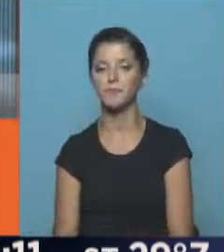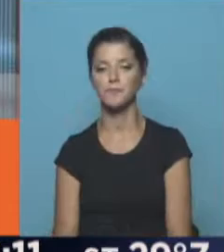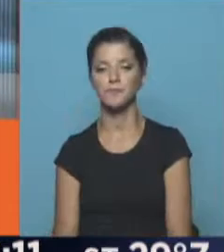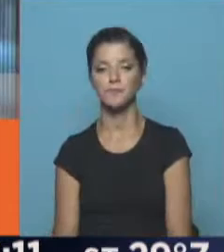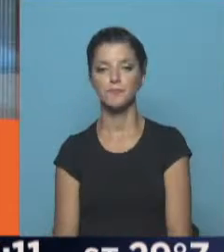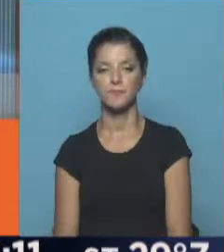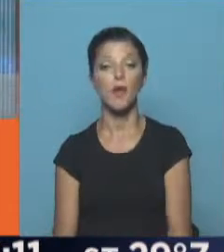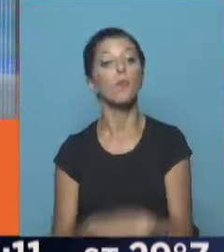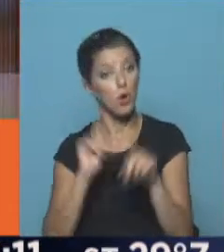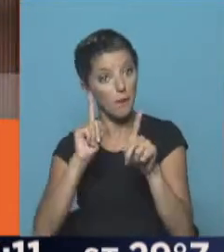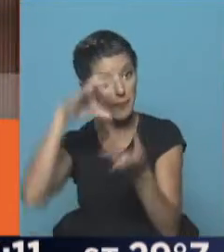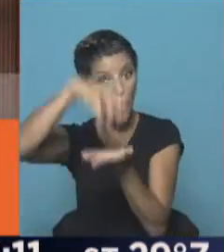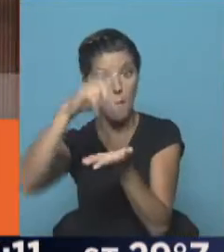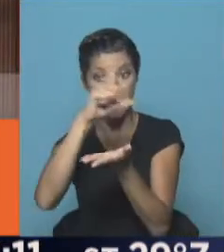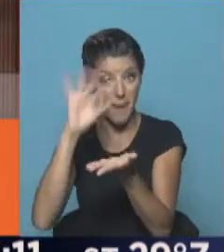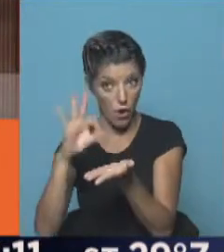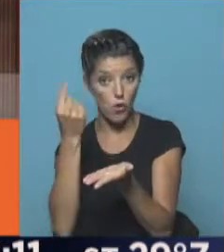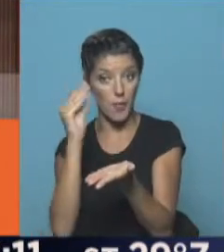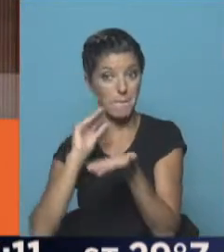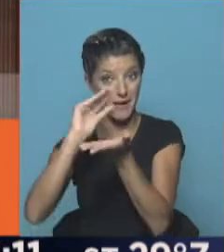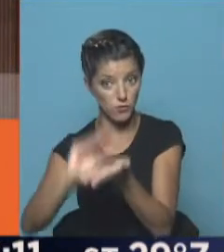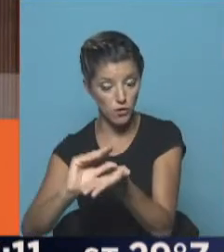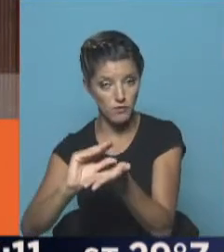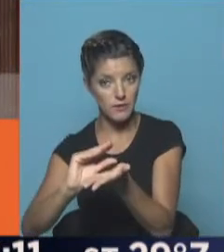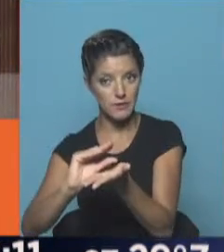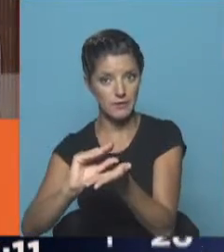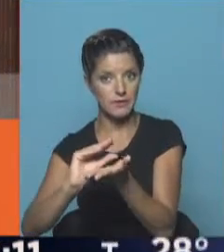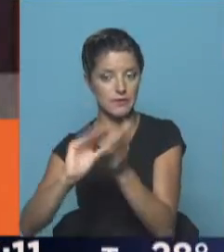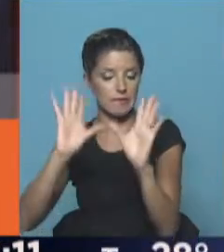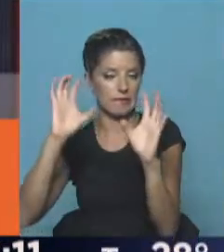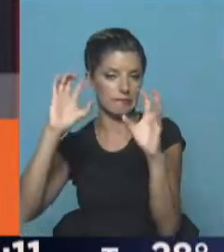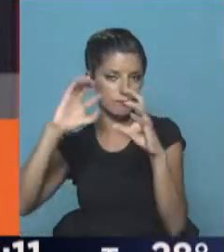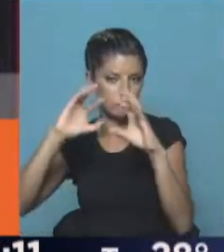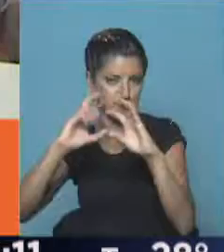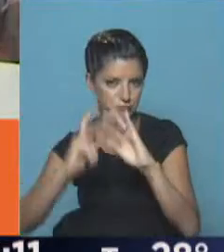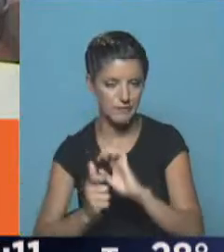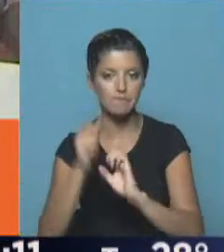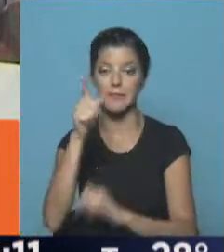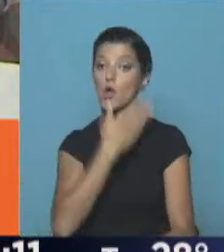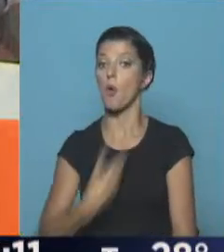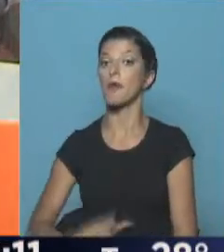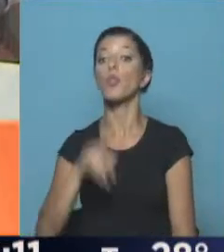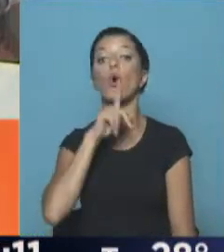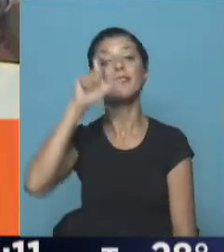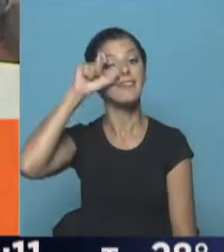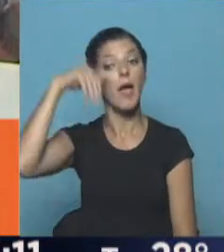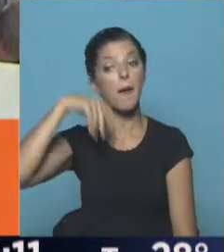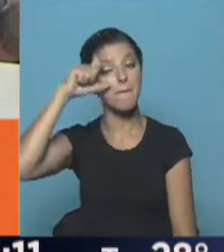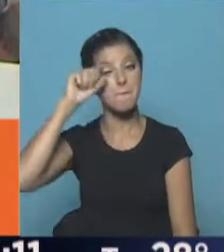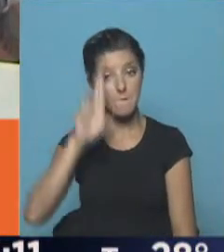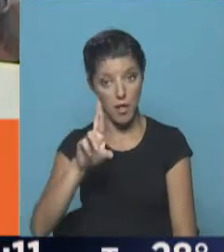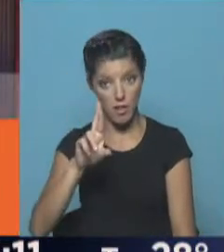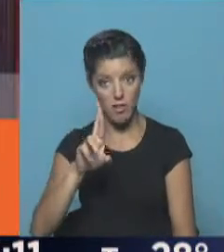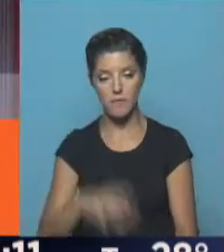bueno ese banco público de inversiones está siendo deshidratado fuertemente en el gobierno temer no pero también